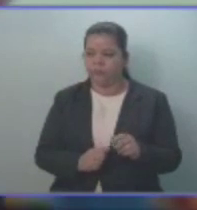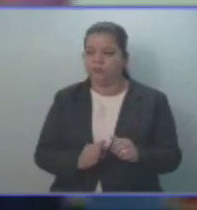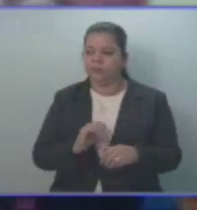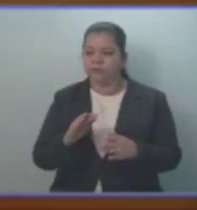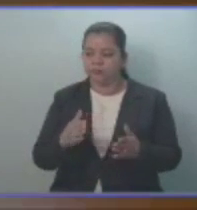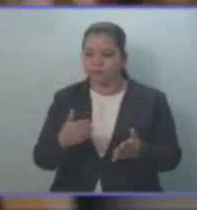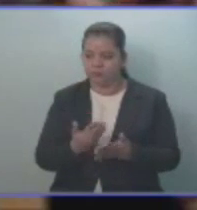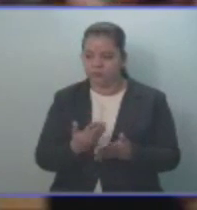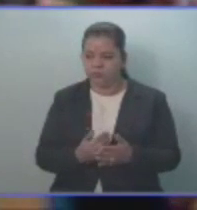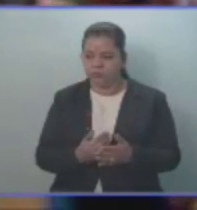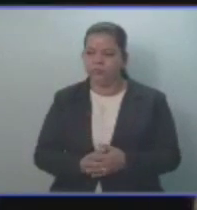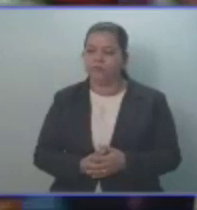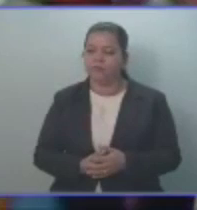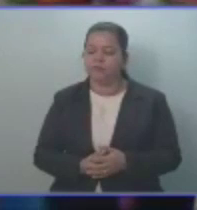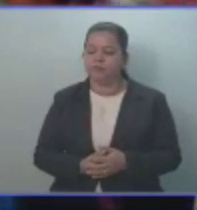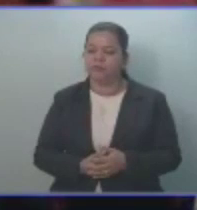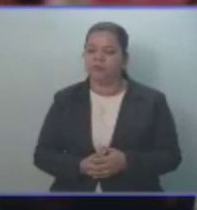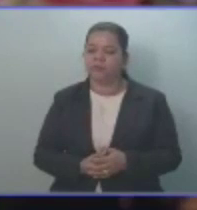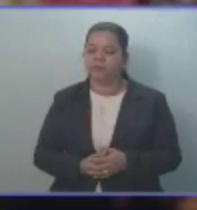Convención.